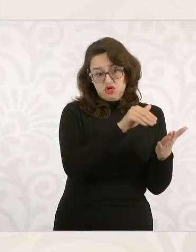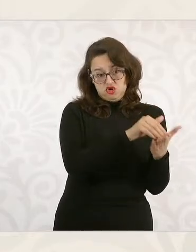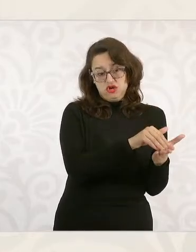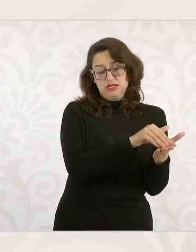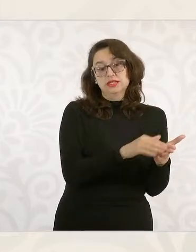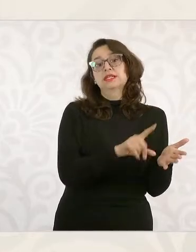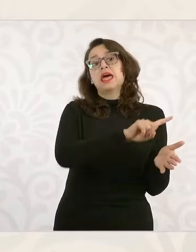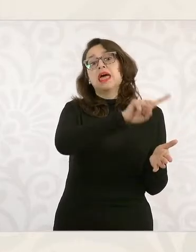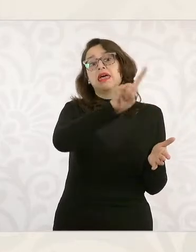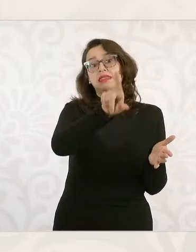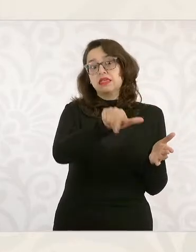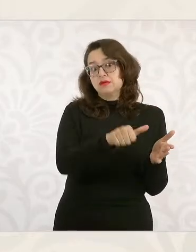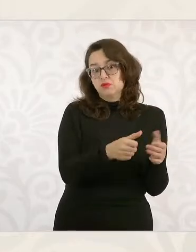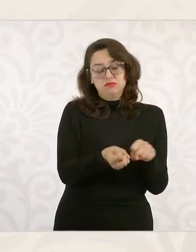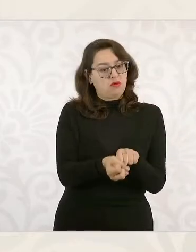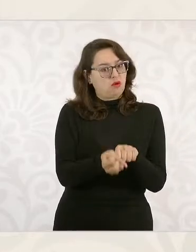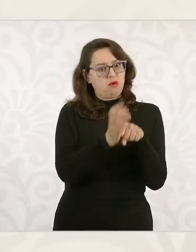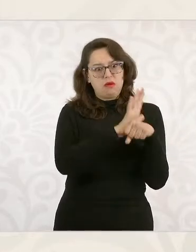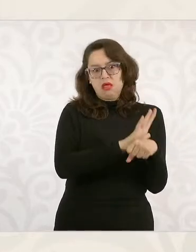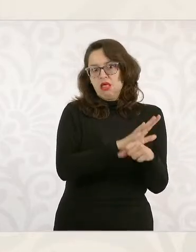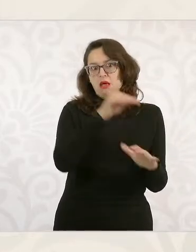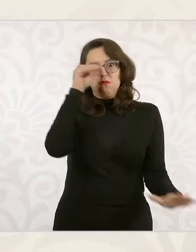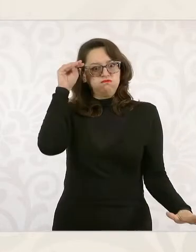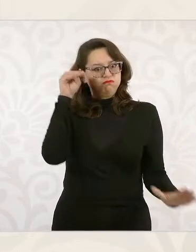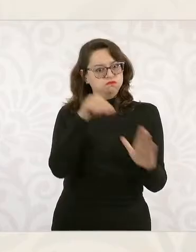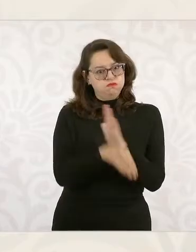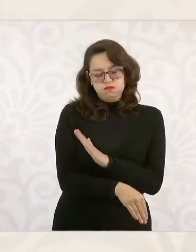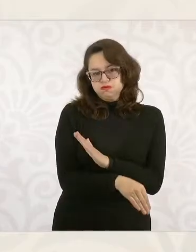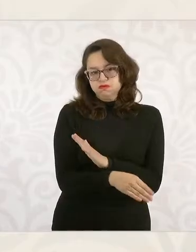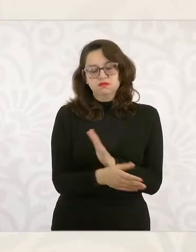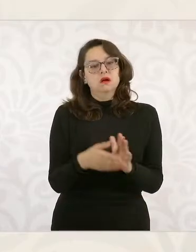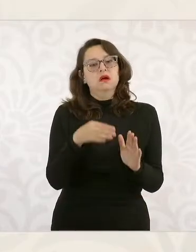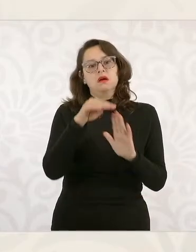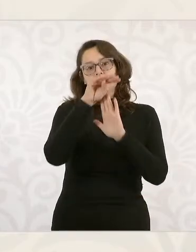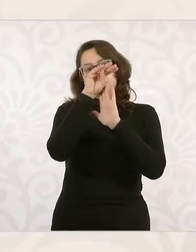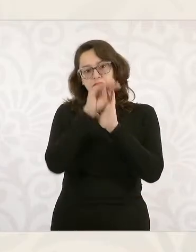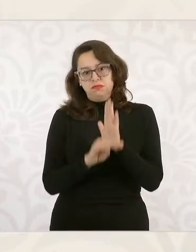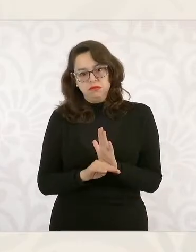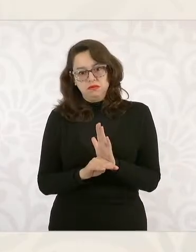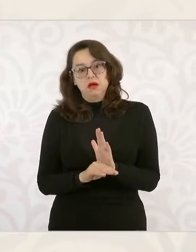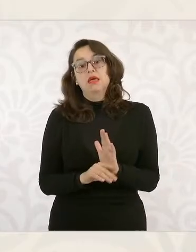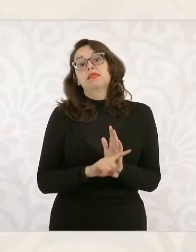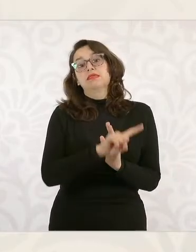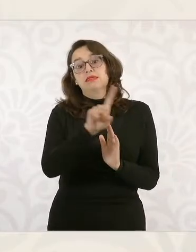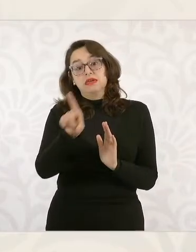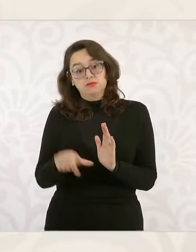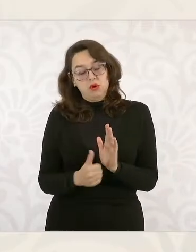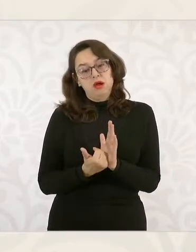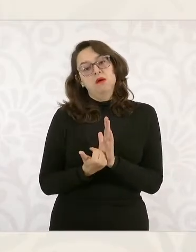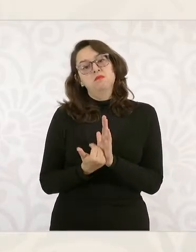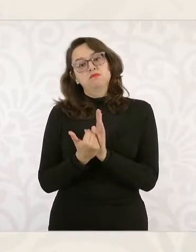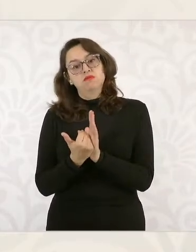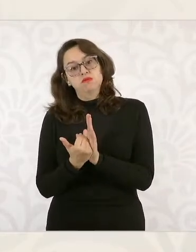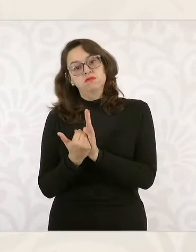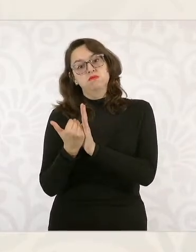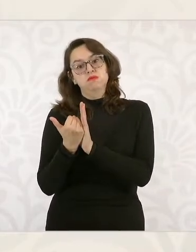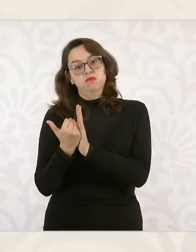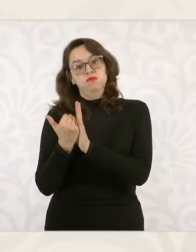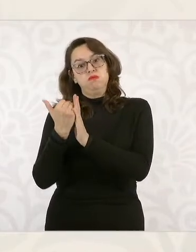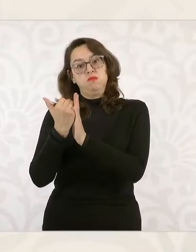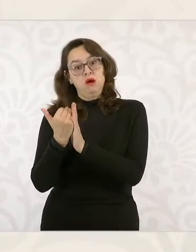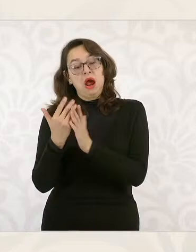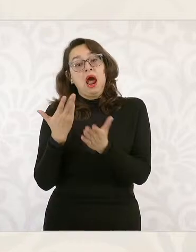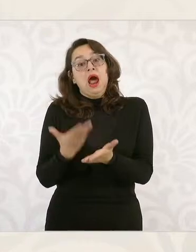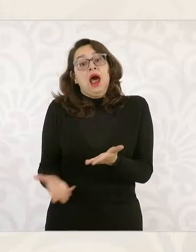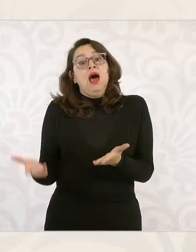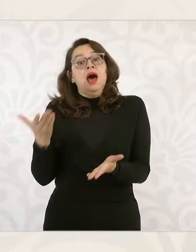caída de COVID, una recuperación en los siguientes años, y hoy se están haciendo 10 millones de consultas